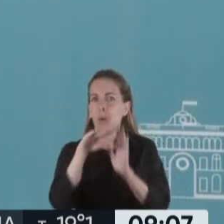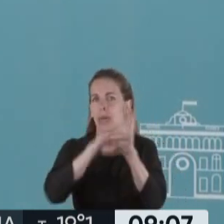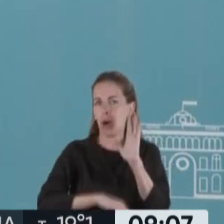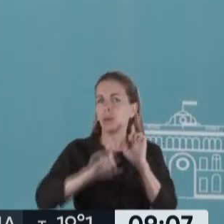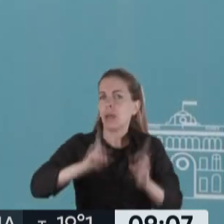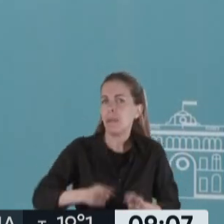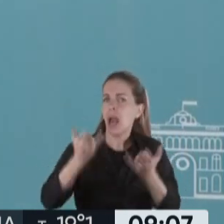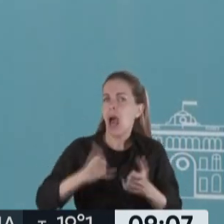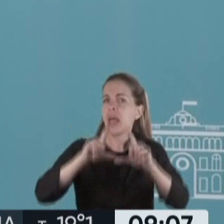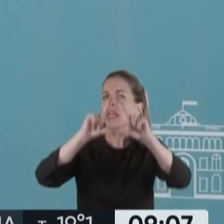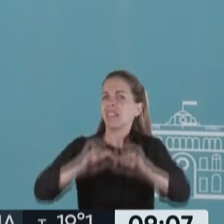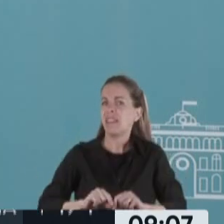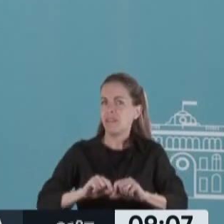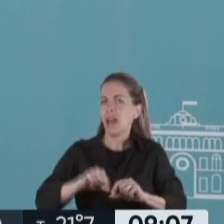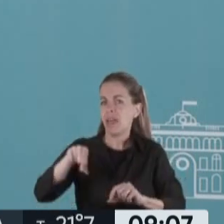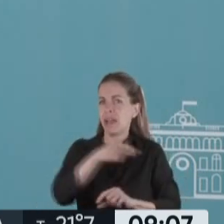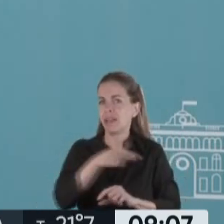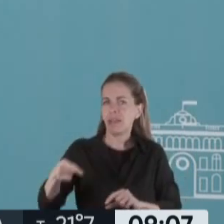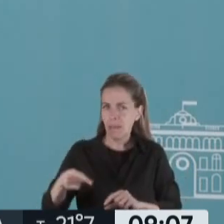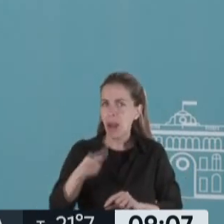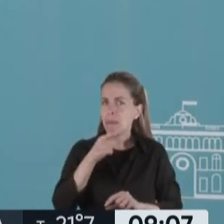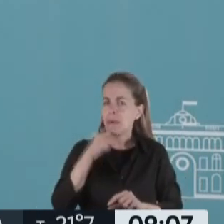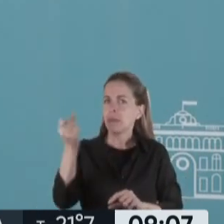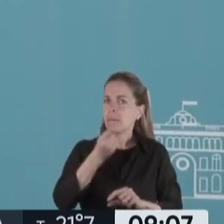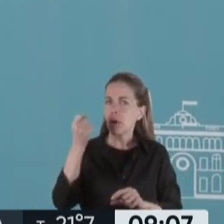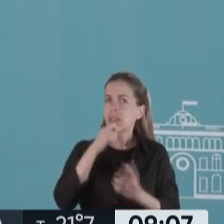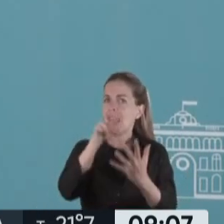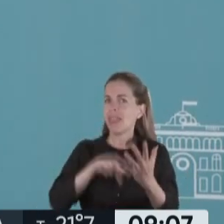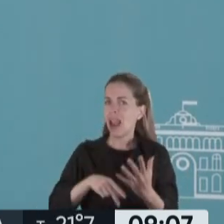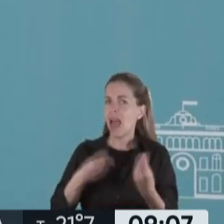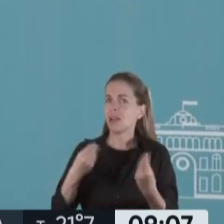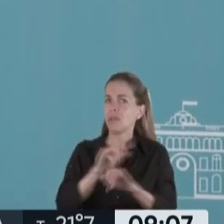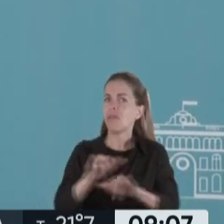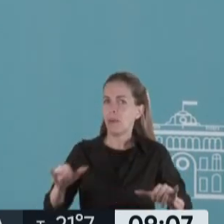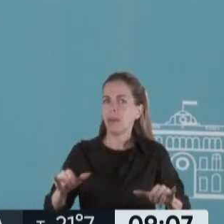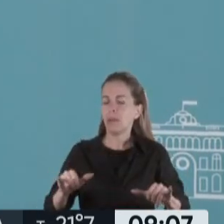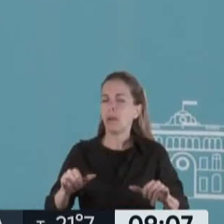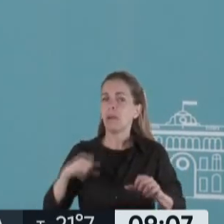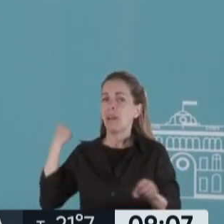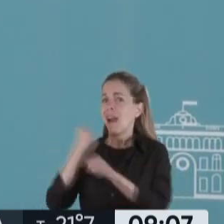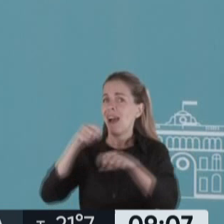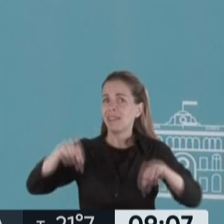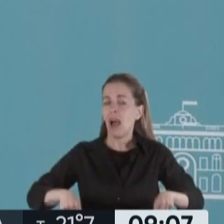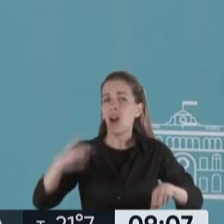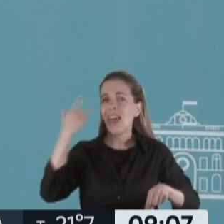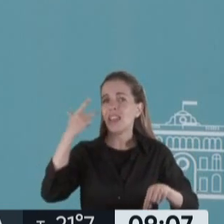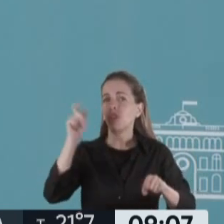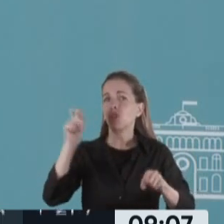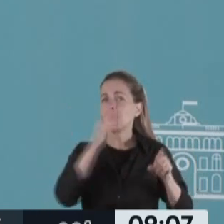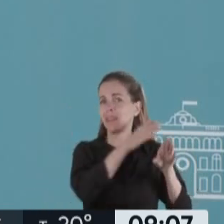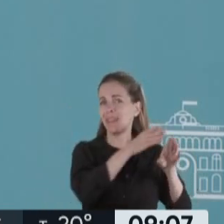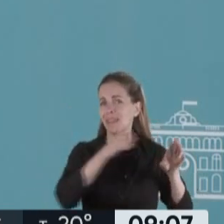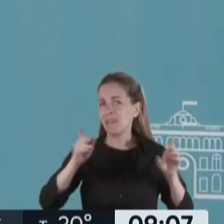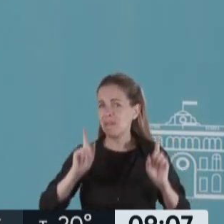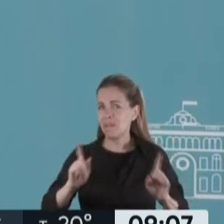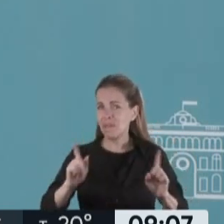surgieron durante esta semana y que nos parece importante destacar. Llevamos 18 meses consecutivos de crecimiento